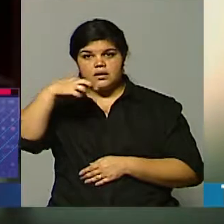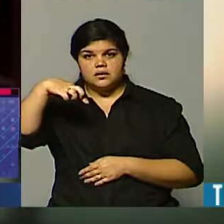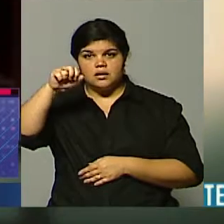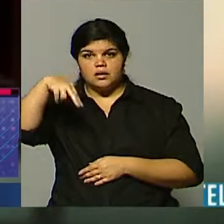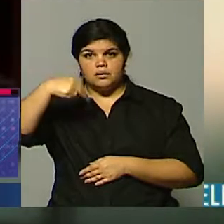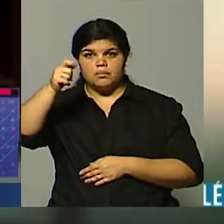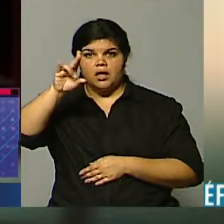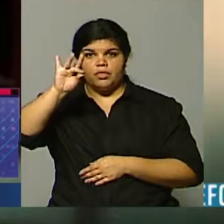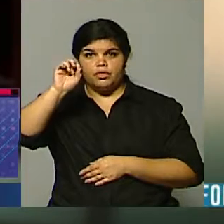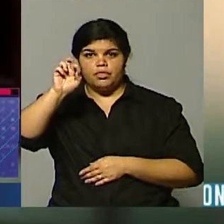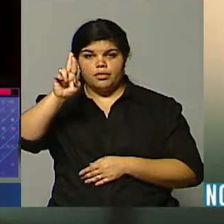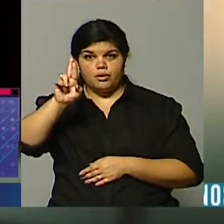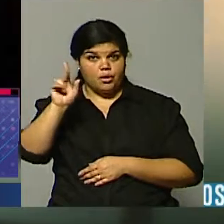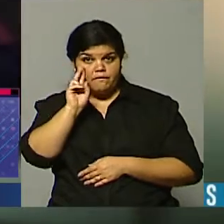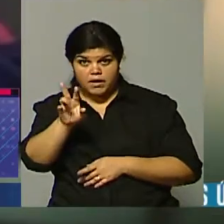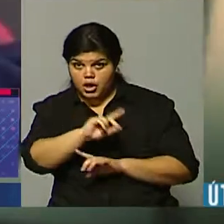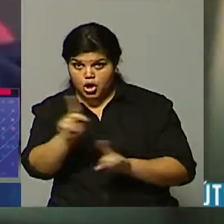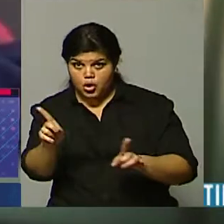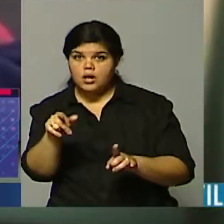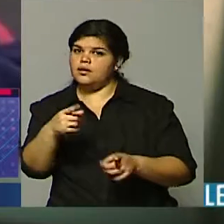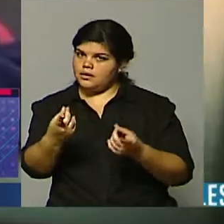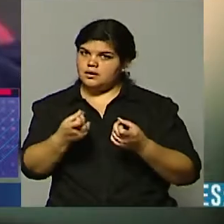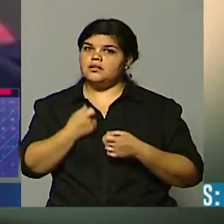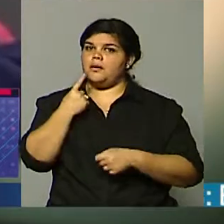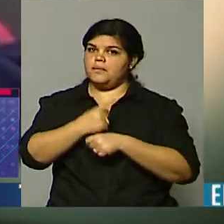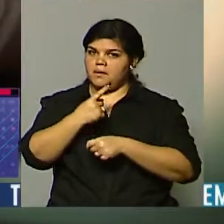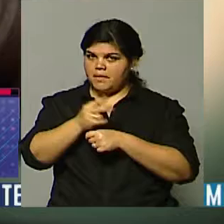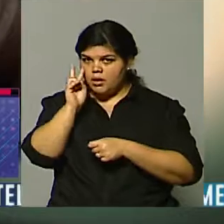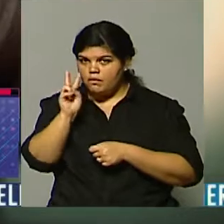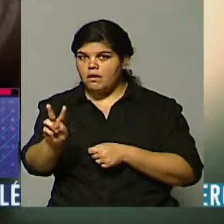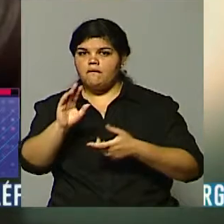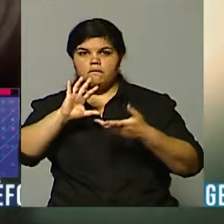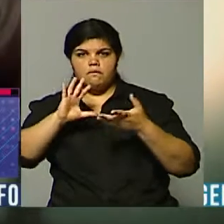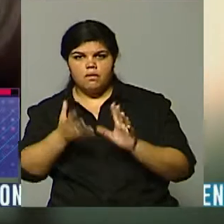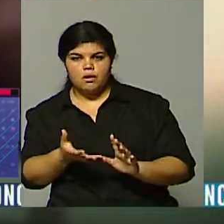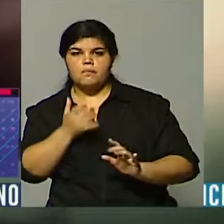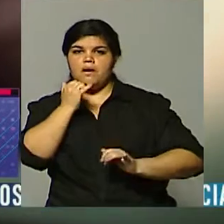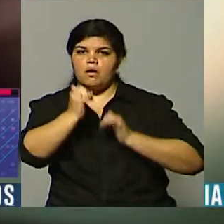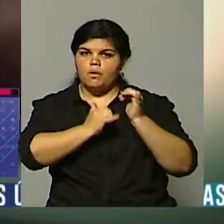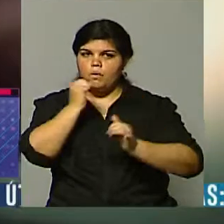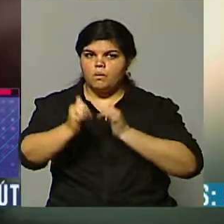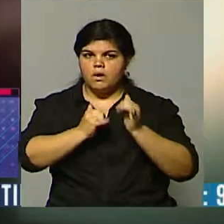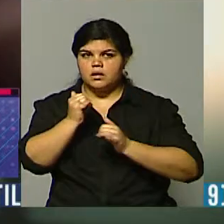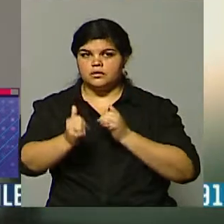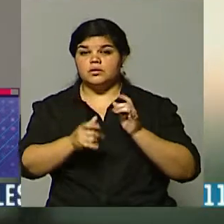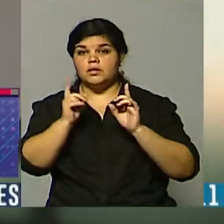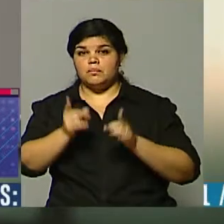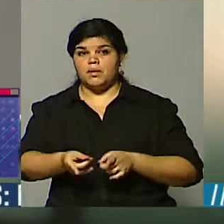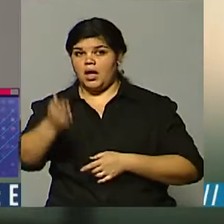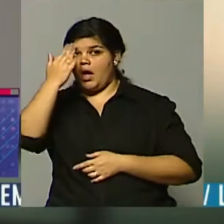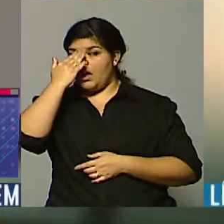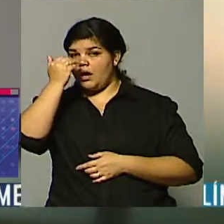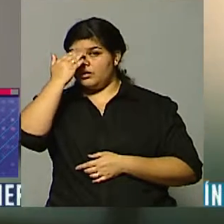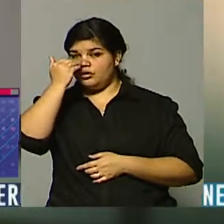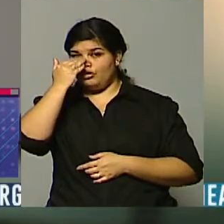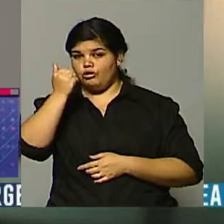esta película, necesitas ver su estética, la forma de contar de Kubrick y la actuación de Jack Nicholson, que es